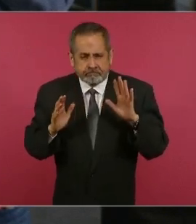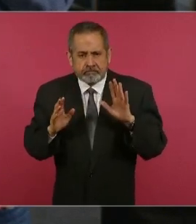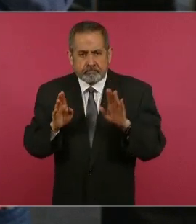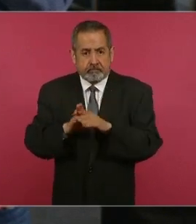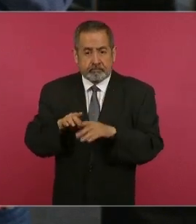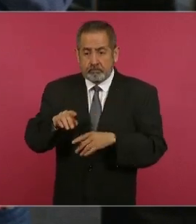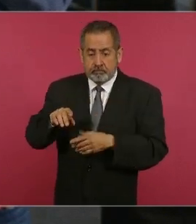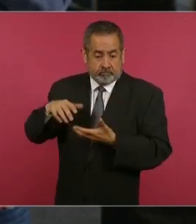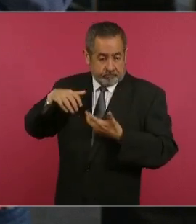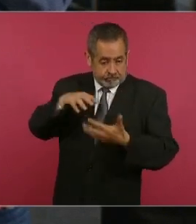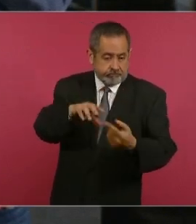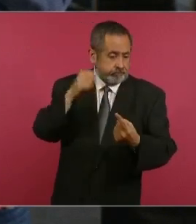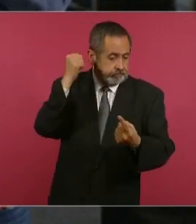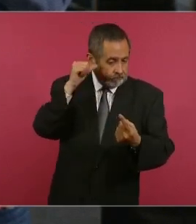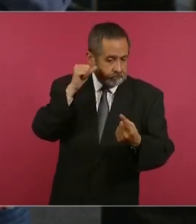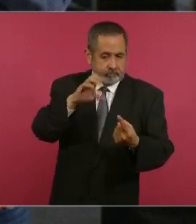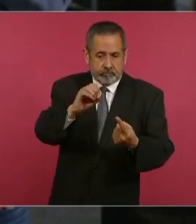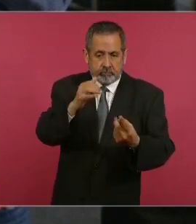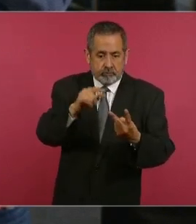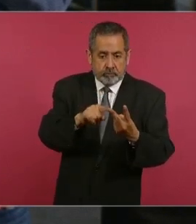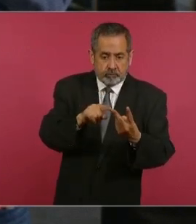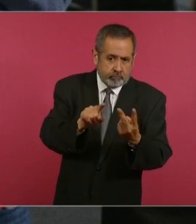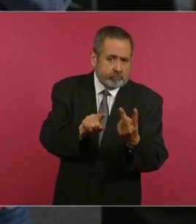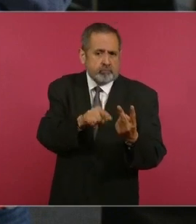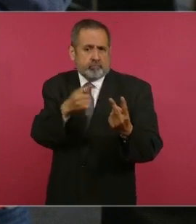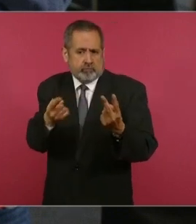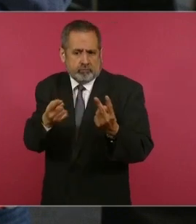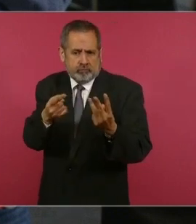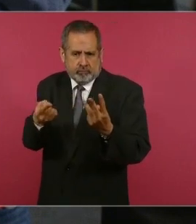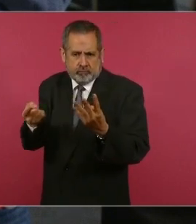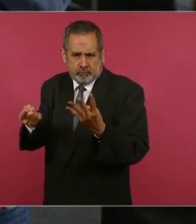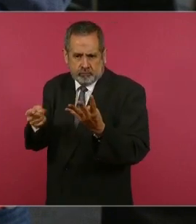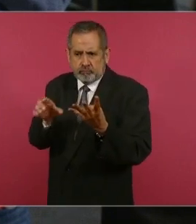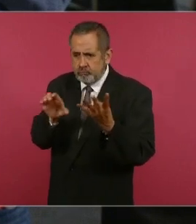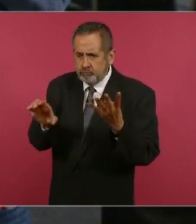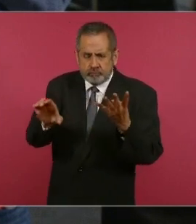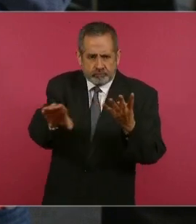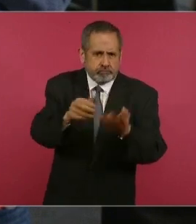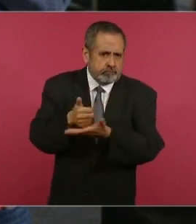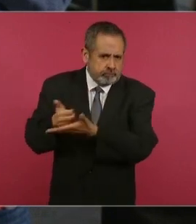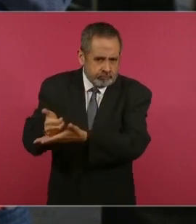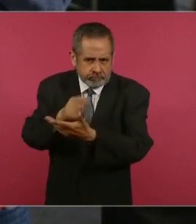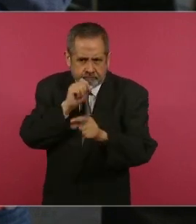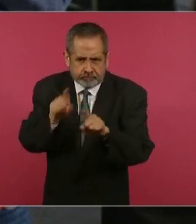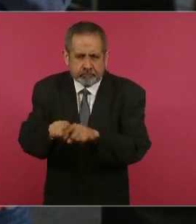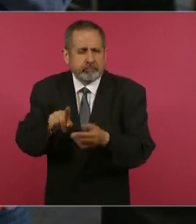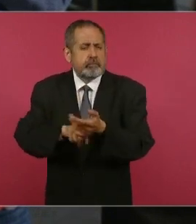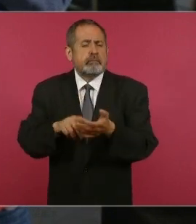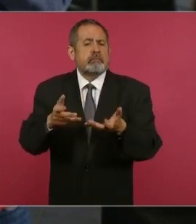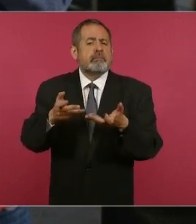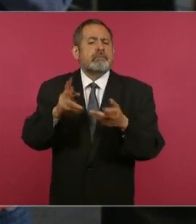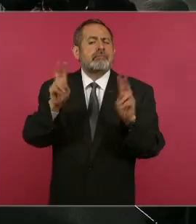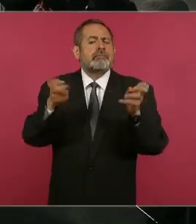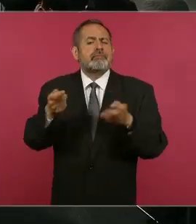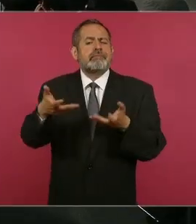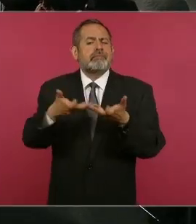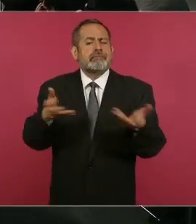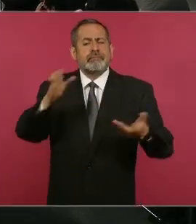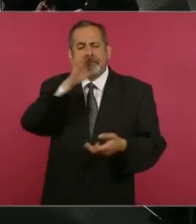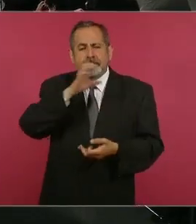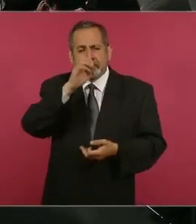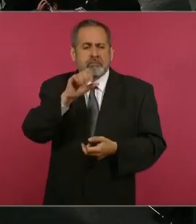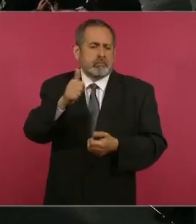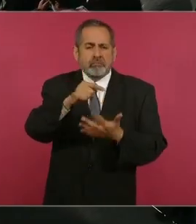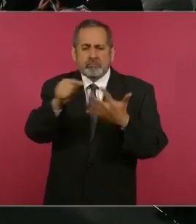de Acapulco y Coyuca de Benítez para extenderse a otras regiones del estado como Tierra Caliente o las otras